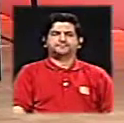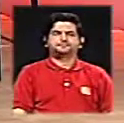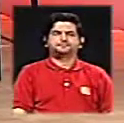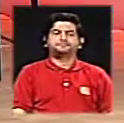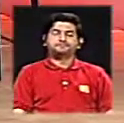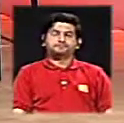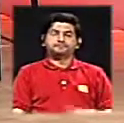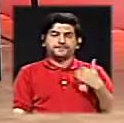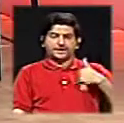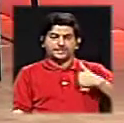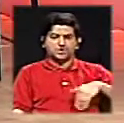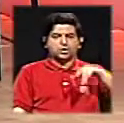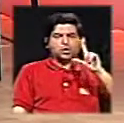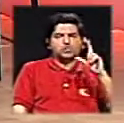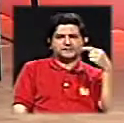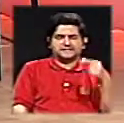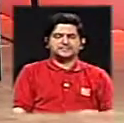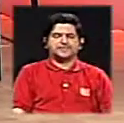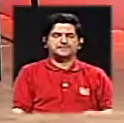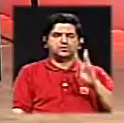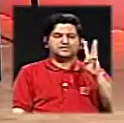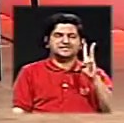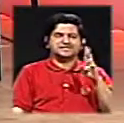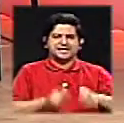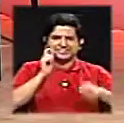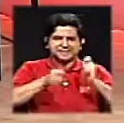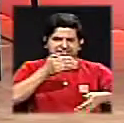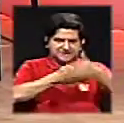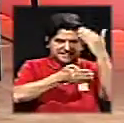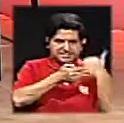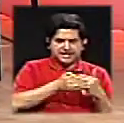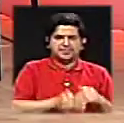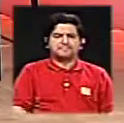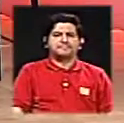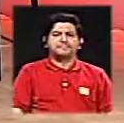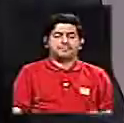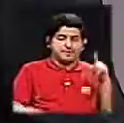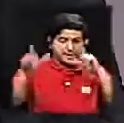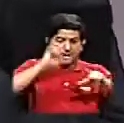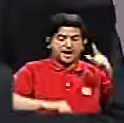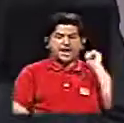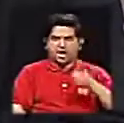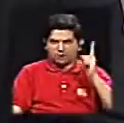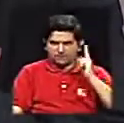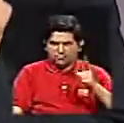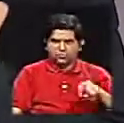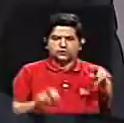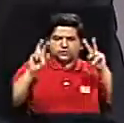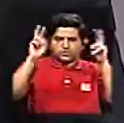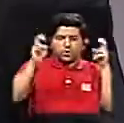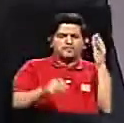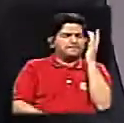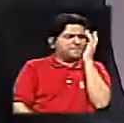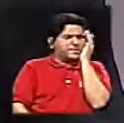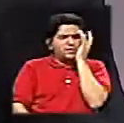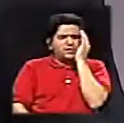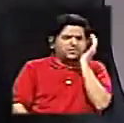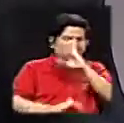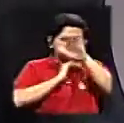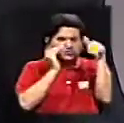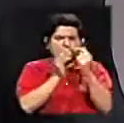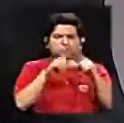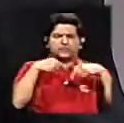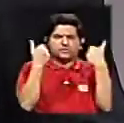Don Luis Guillermo, el 6 de septiembre pasado, el ANADME advirtió, y abro comillas, la preocupación de todo el